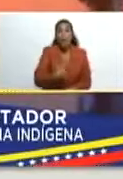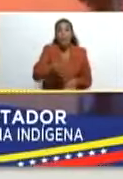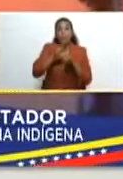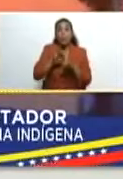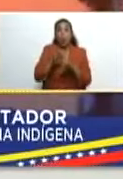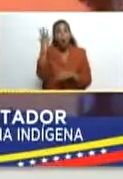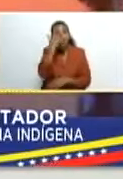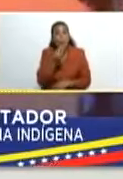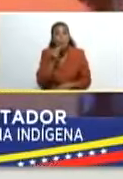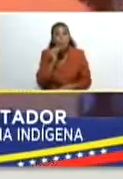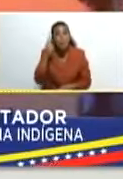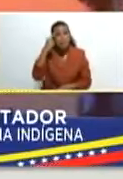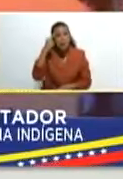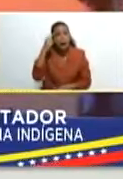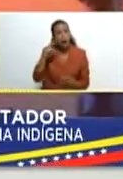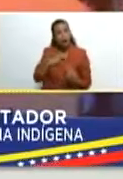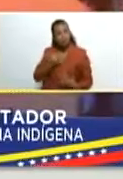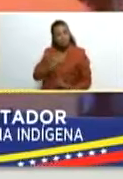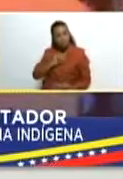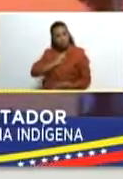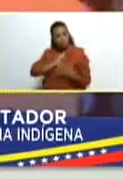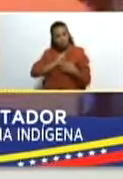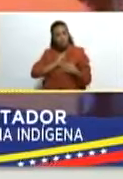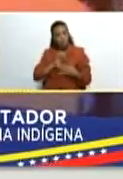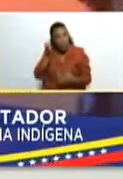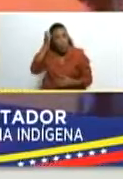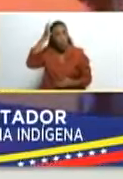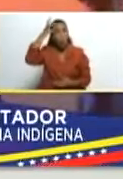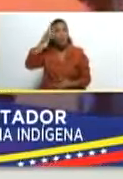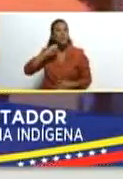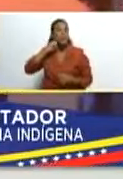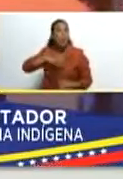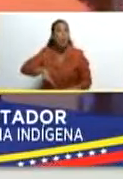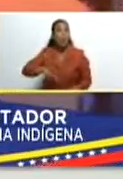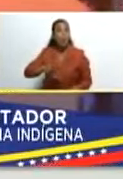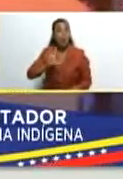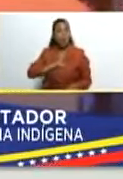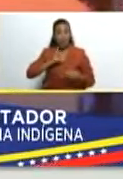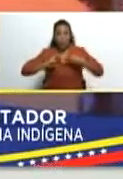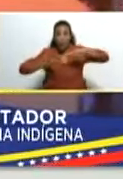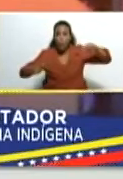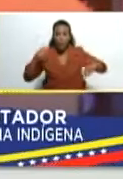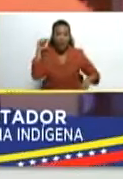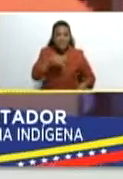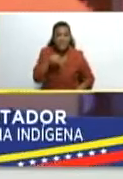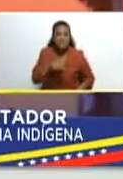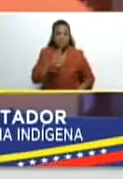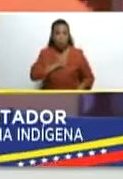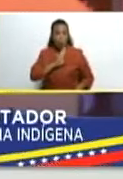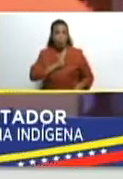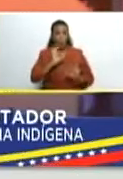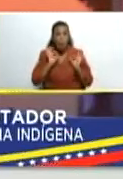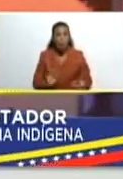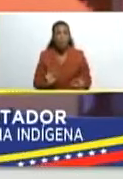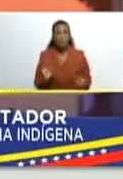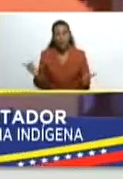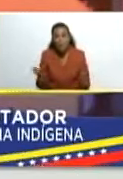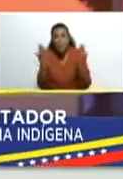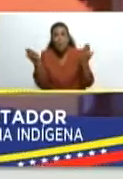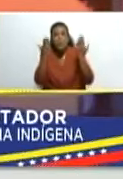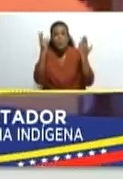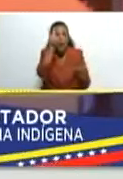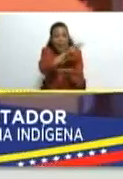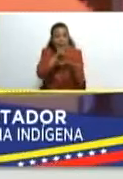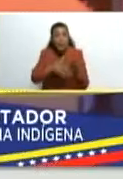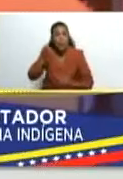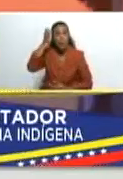más jóvenes, motivarlos en el conocimiento de la historia que nos ha traído hasta aquí, motivarlos en